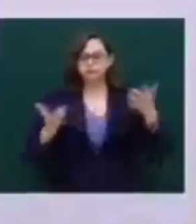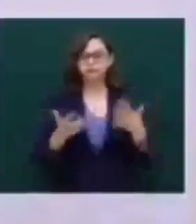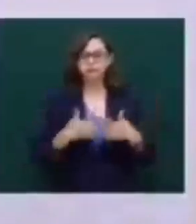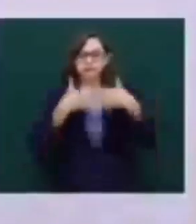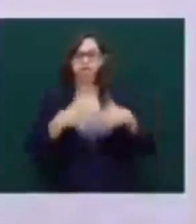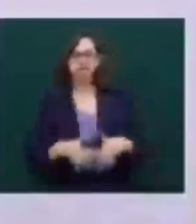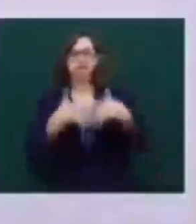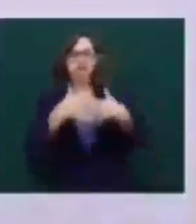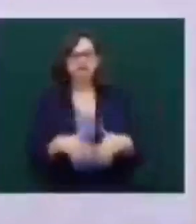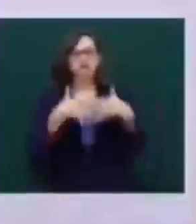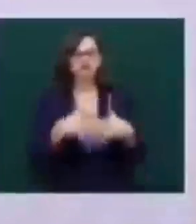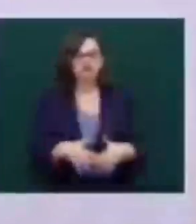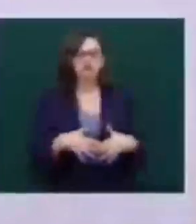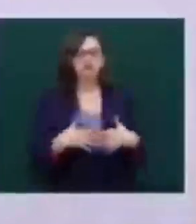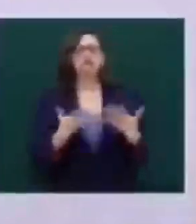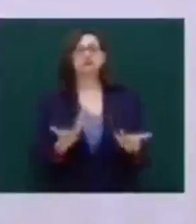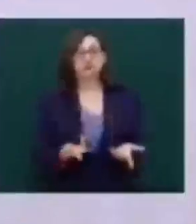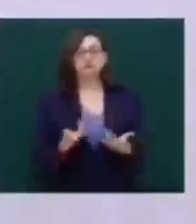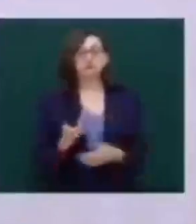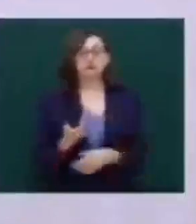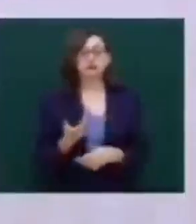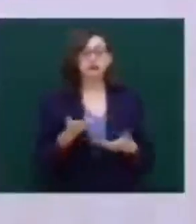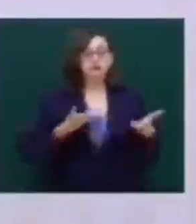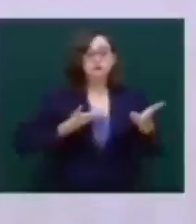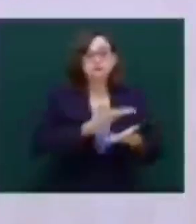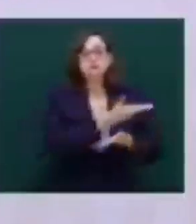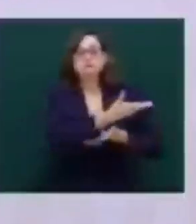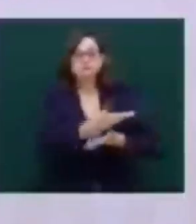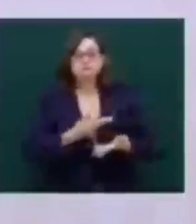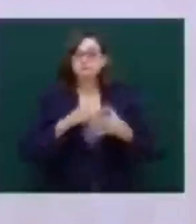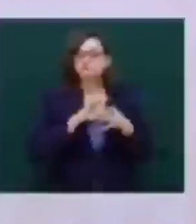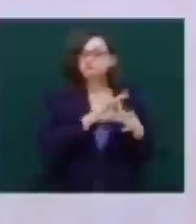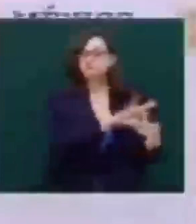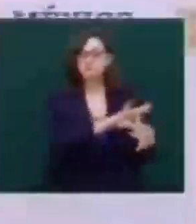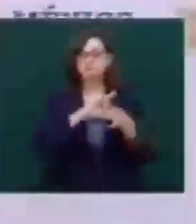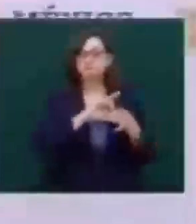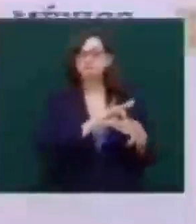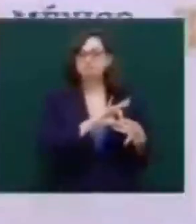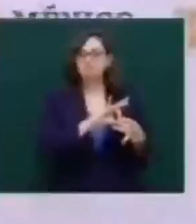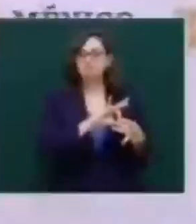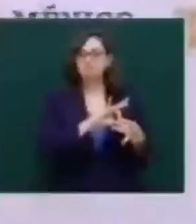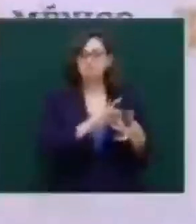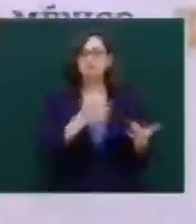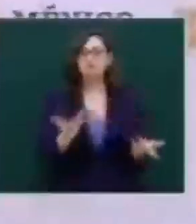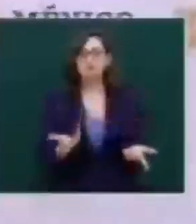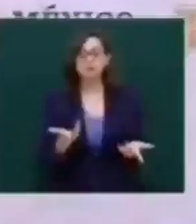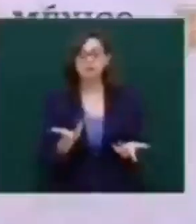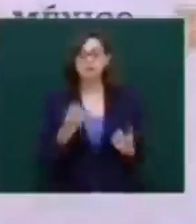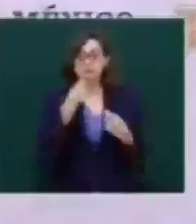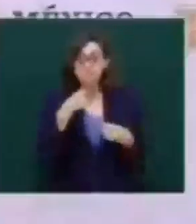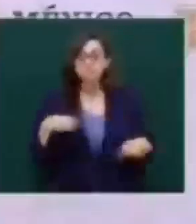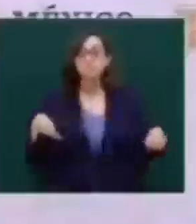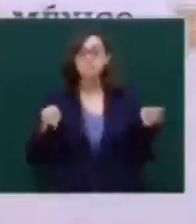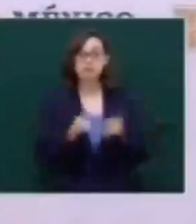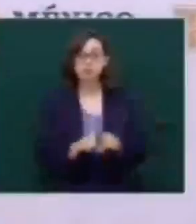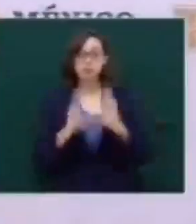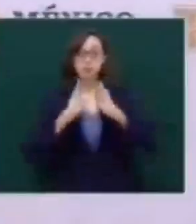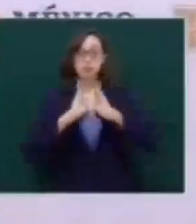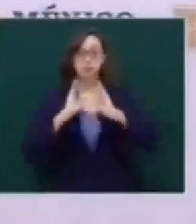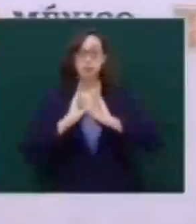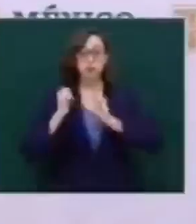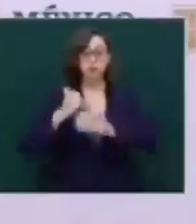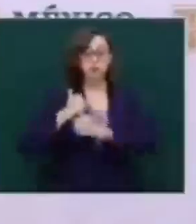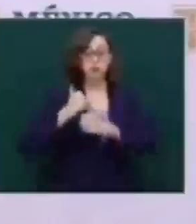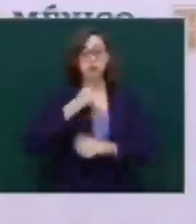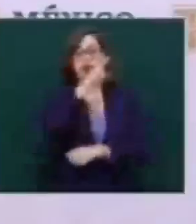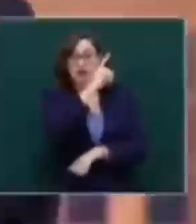hacen indispensables mutuamente. Puede decirse que hasta la industria militar de